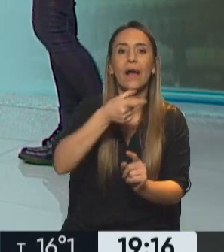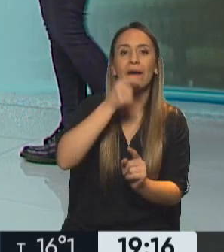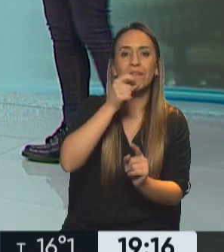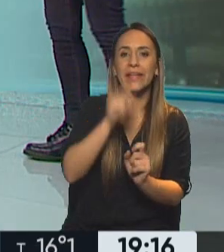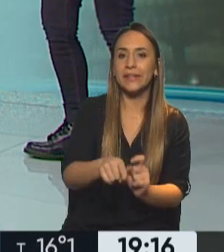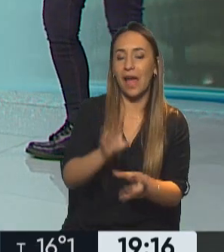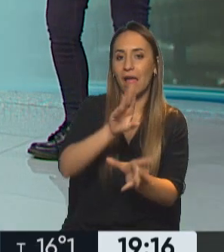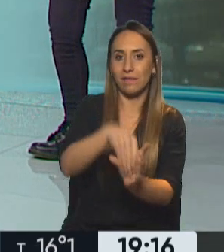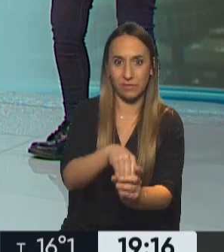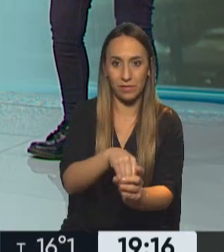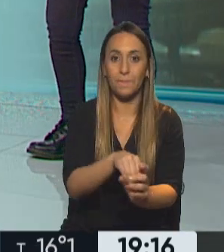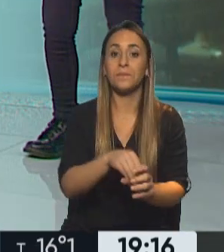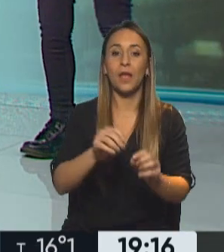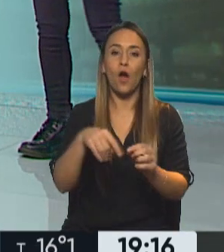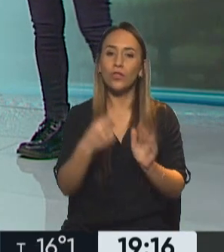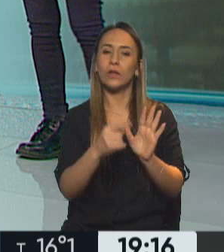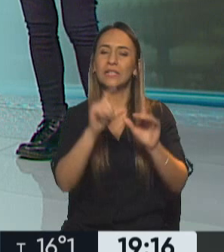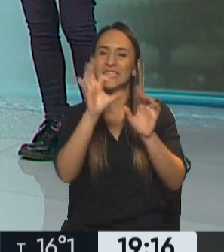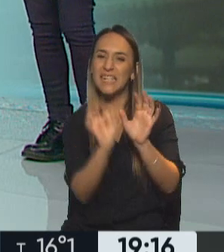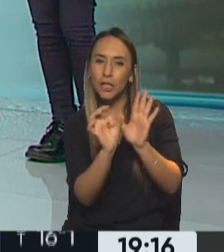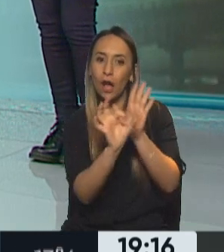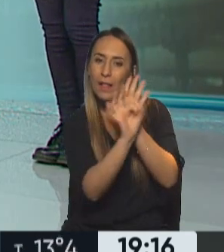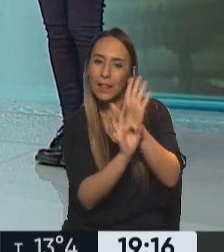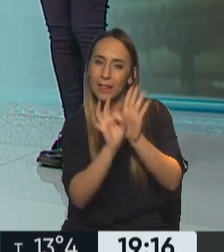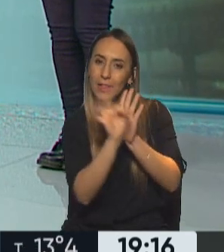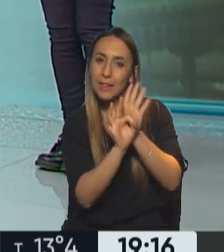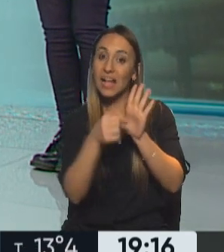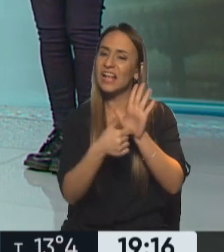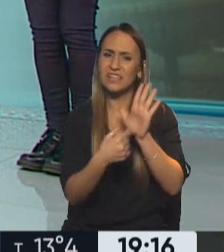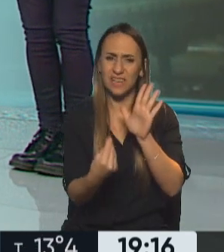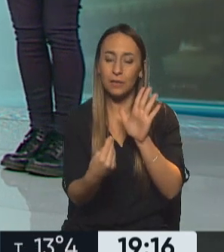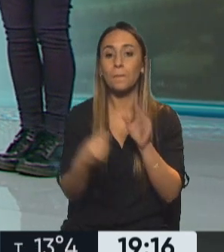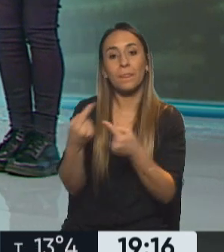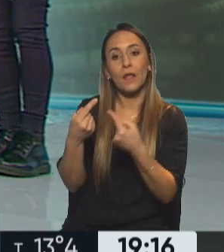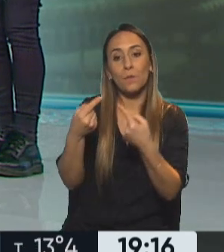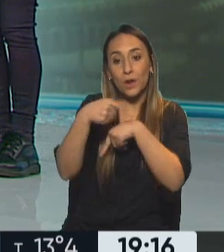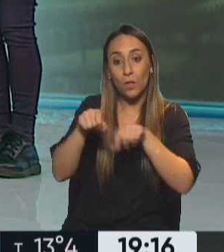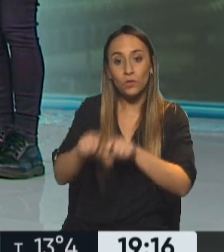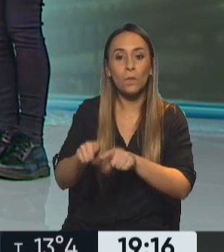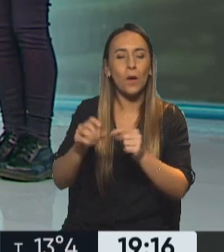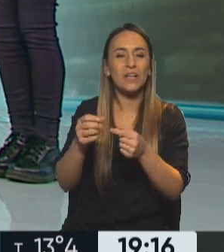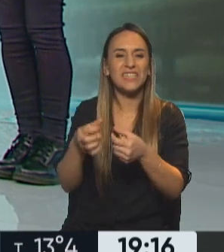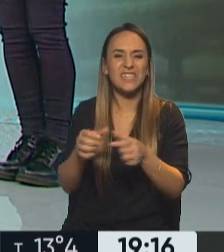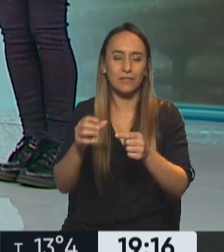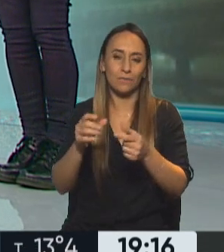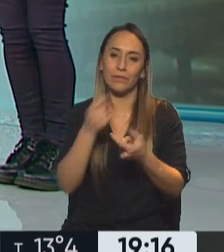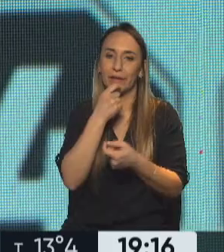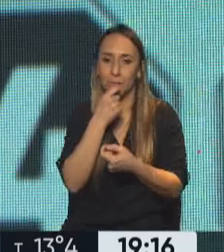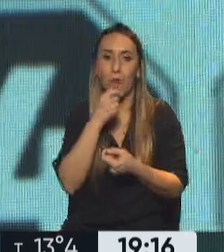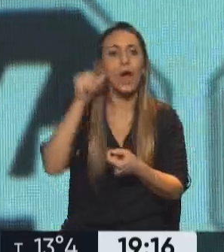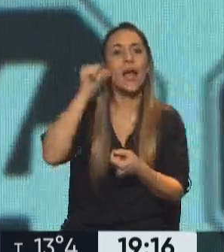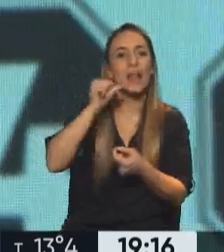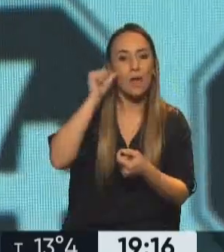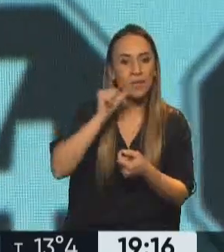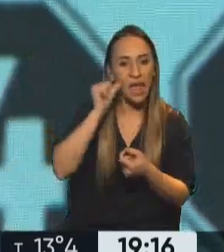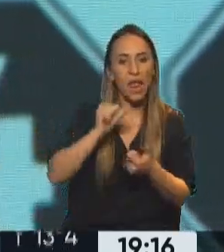sellos chiquititos que vemos acá son los que se van a utilizar en los productos que son muy pequeños. Por ejemplo,